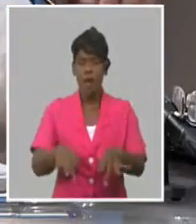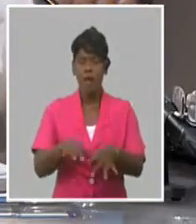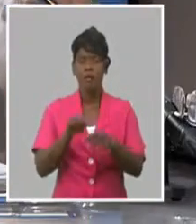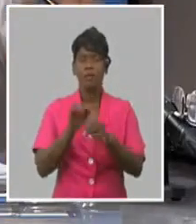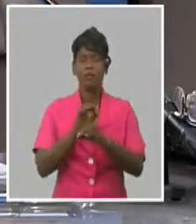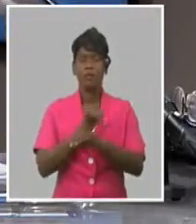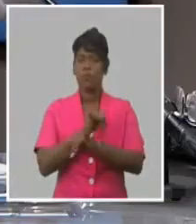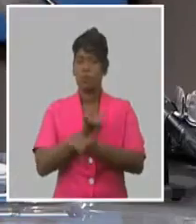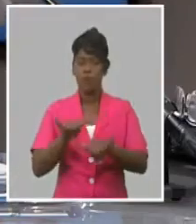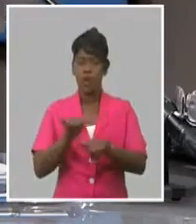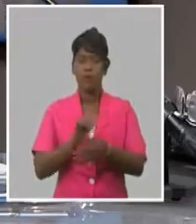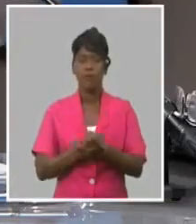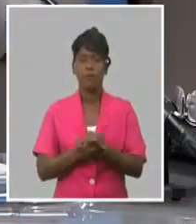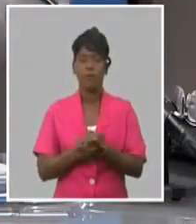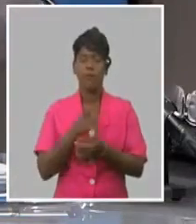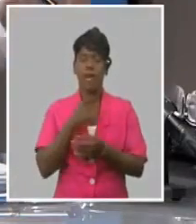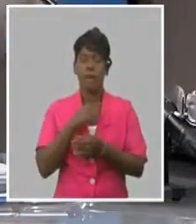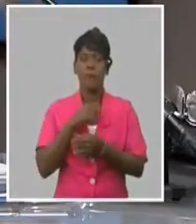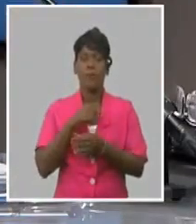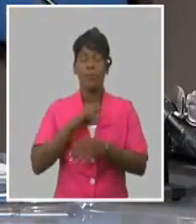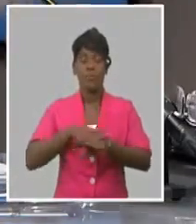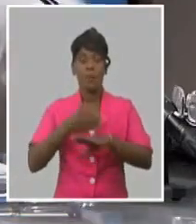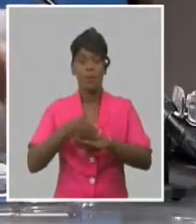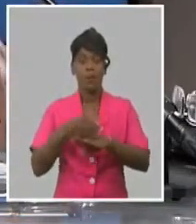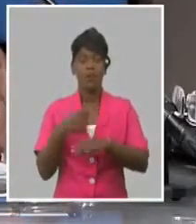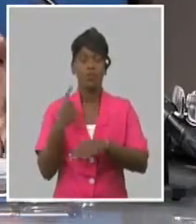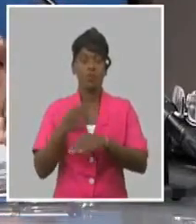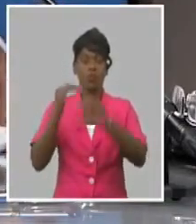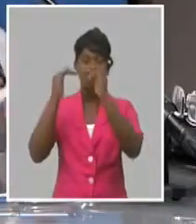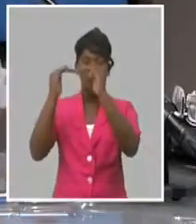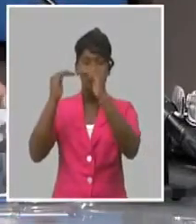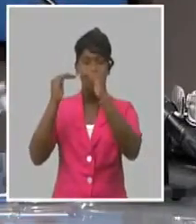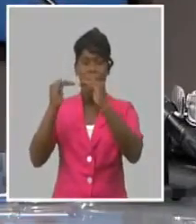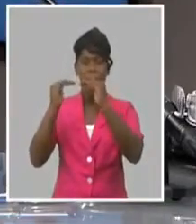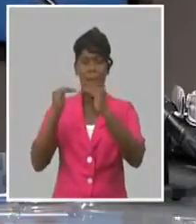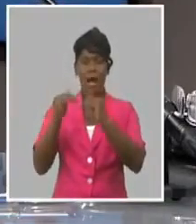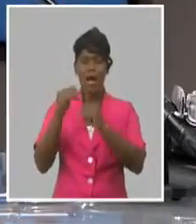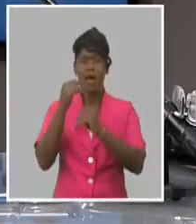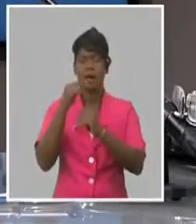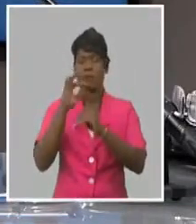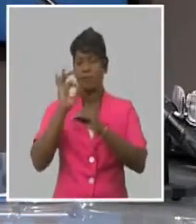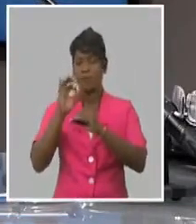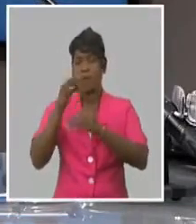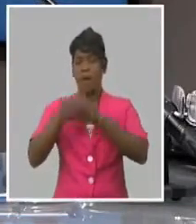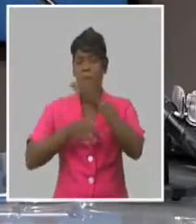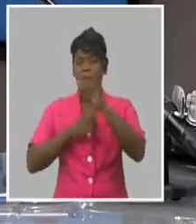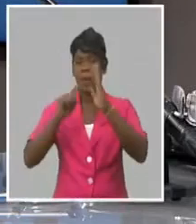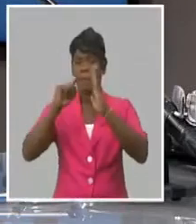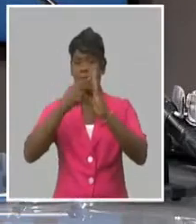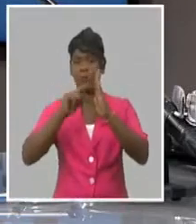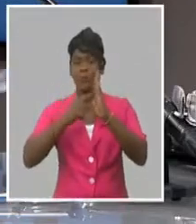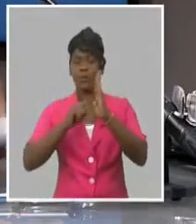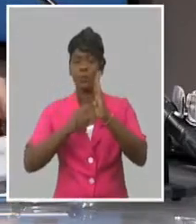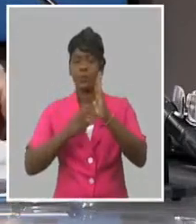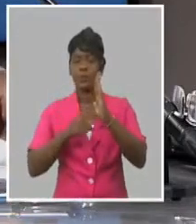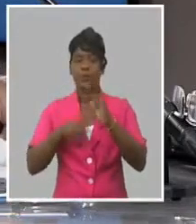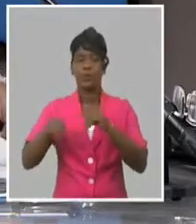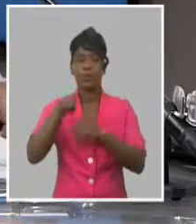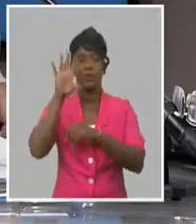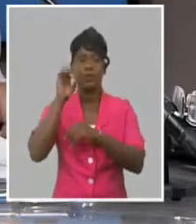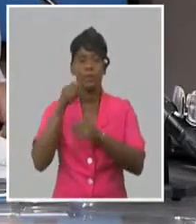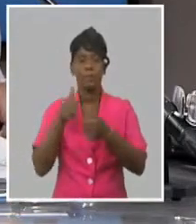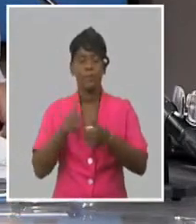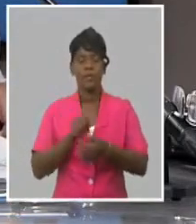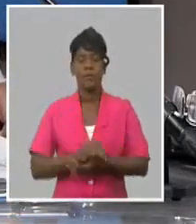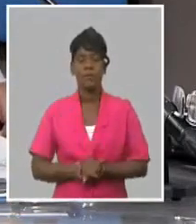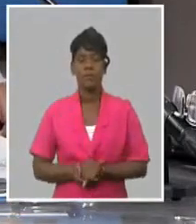su momento pudiéramos decir son esto y esto y esto y esto y este es el monto de los subsidios que tiene que asumir la economía. Hay cosas